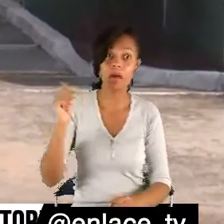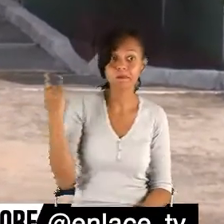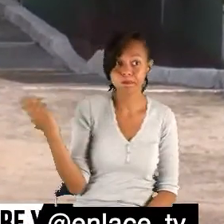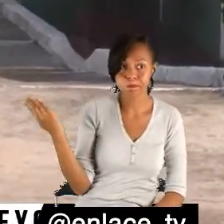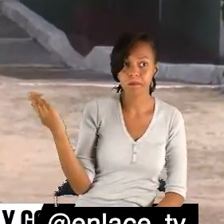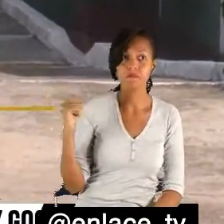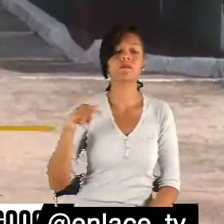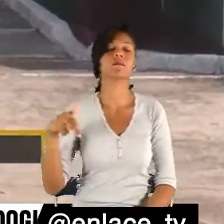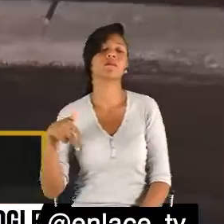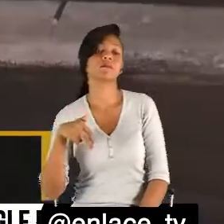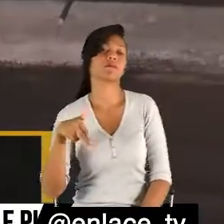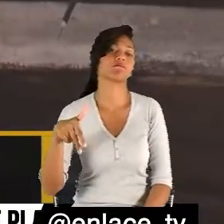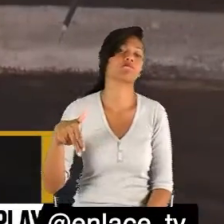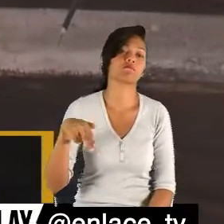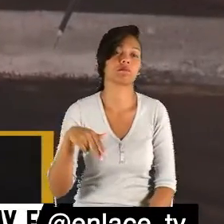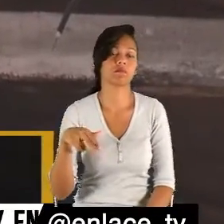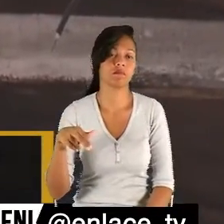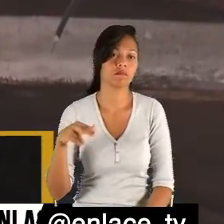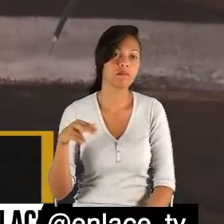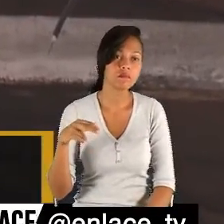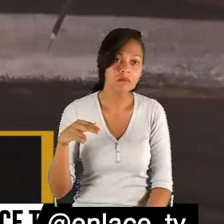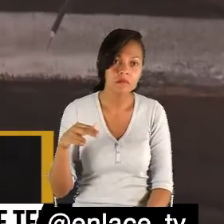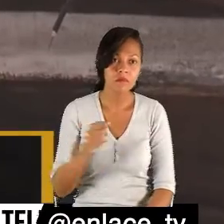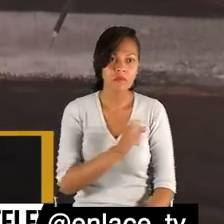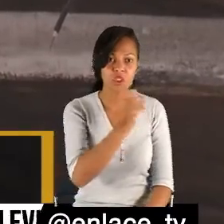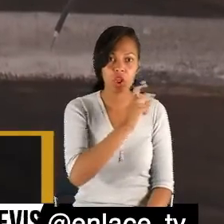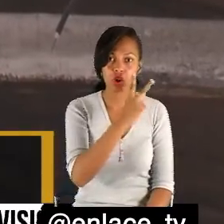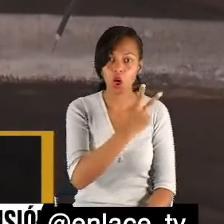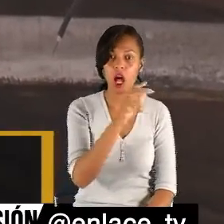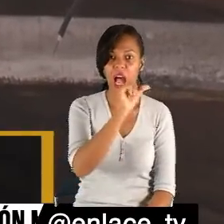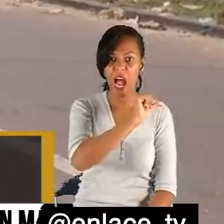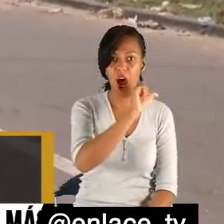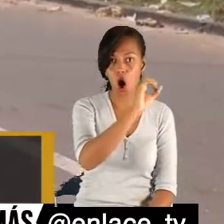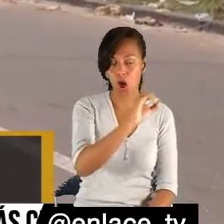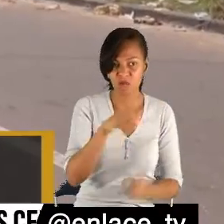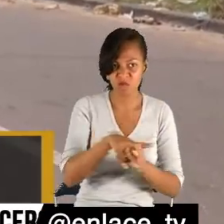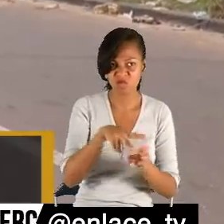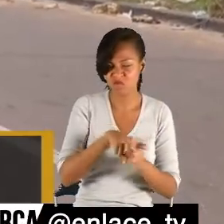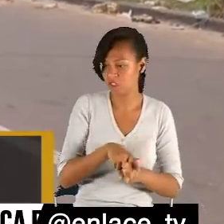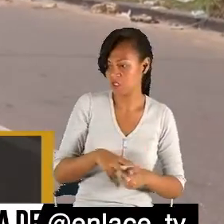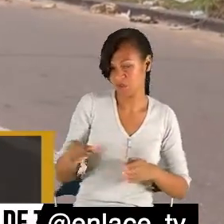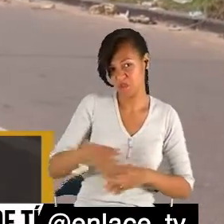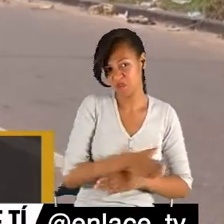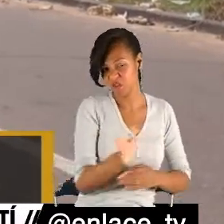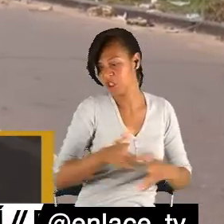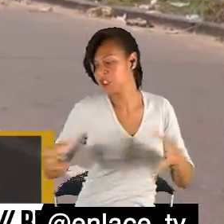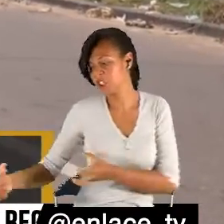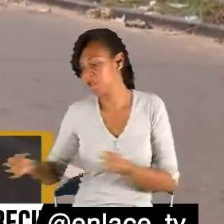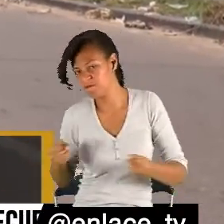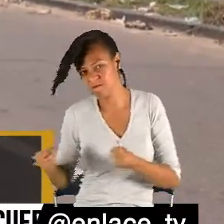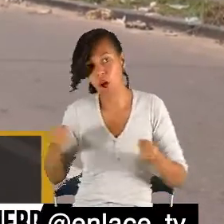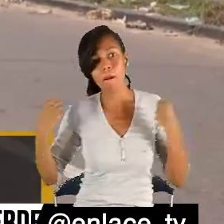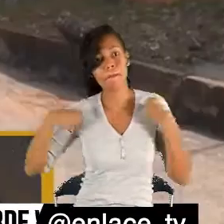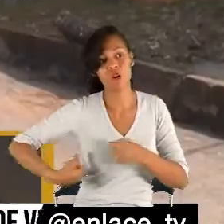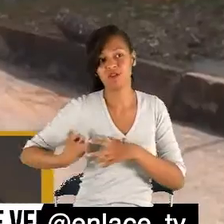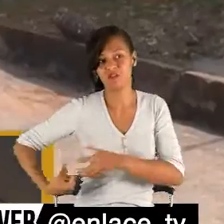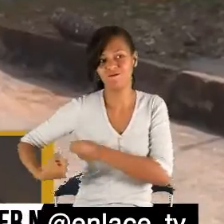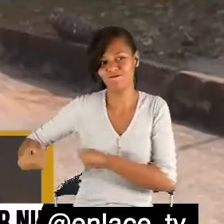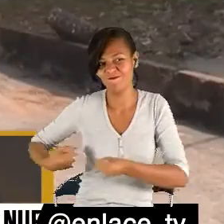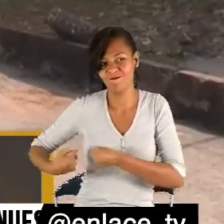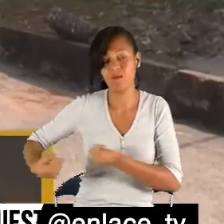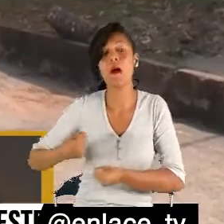1 en el barrio primero de mayo cuando dos personas un hombre y una mujer en una motocicleta la abordaron y le intentaron arrebatar su bolso en el que llevaba